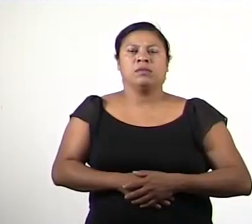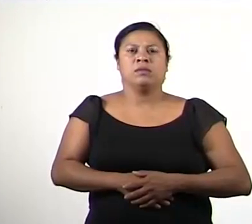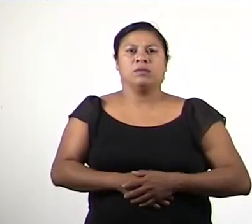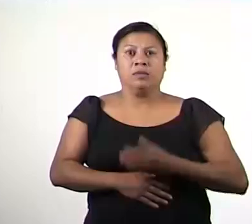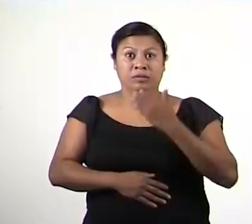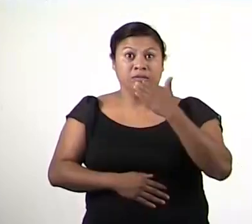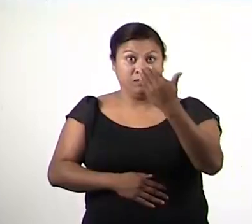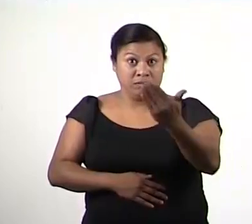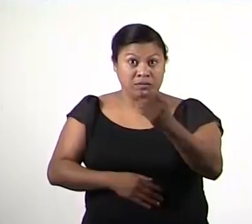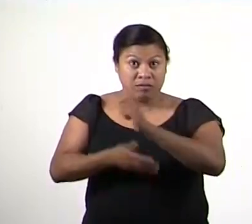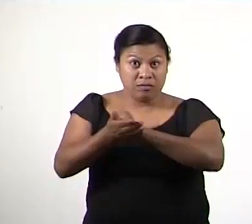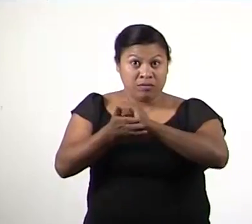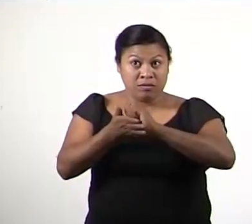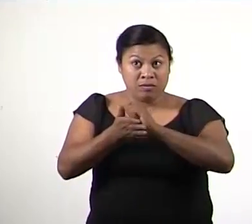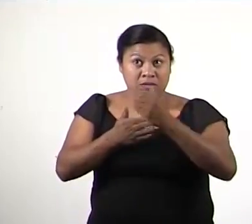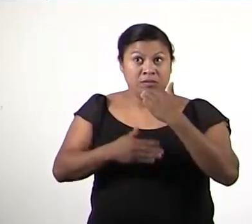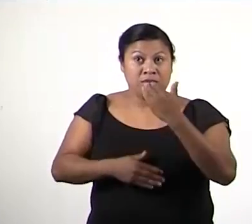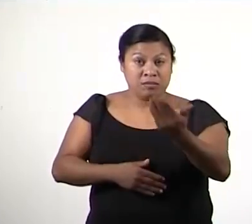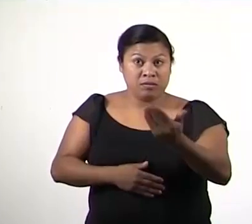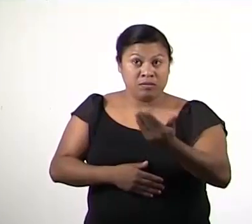¿Está bien escrito?